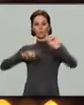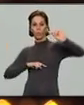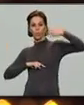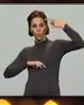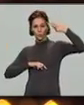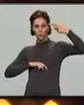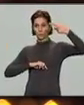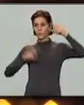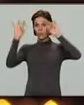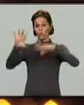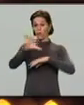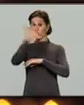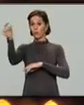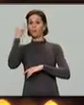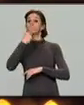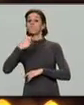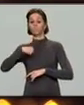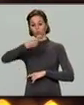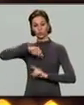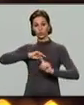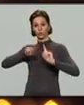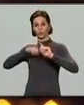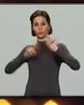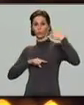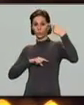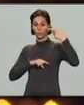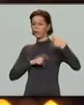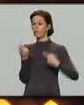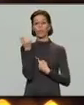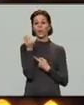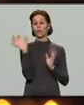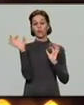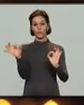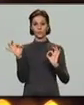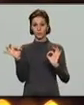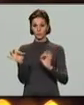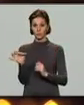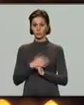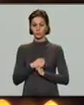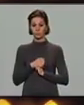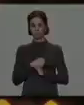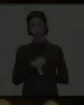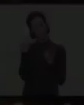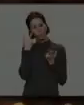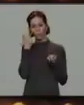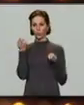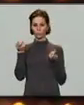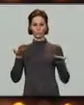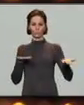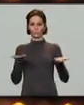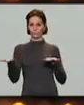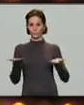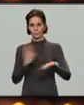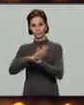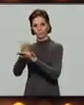debemos ser objetivo 1 para España, como lo somos para Europa. Para nosotros, la pela también es la pela. Necesitamos